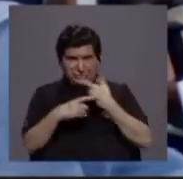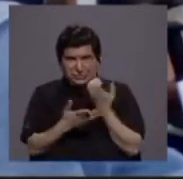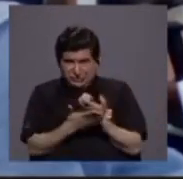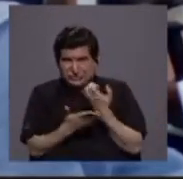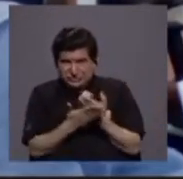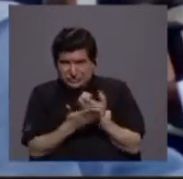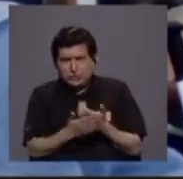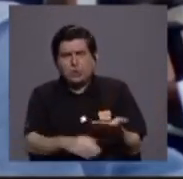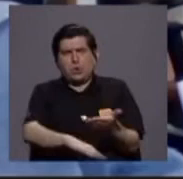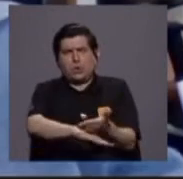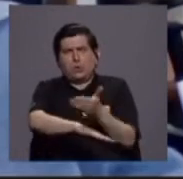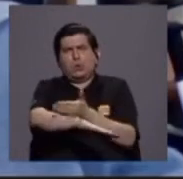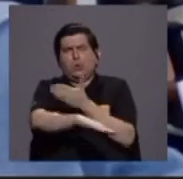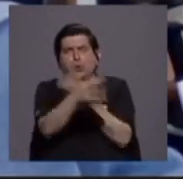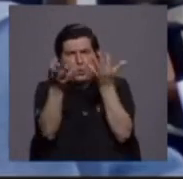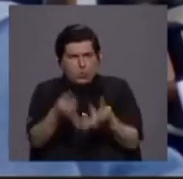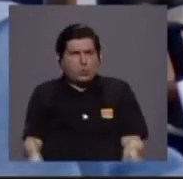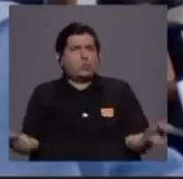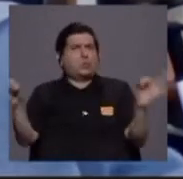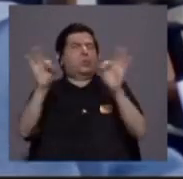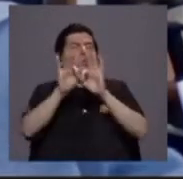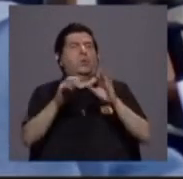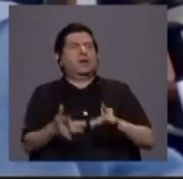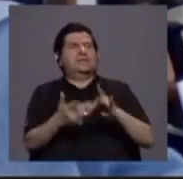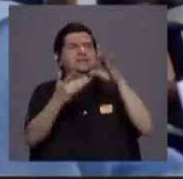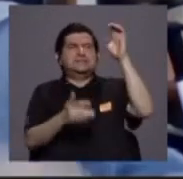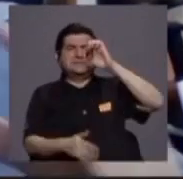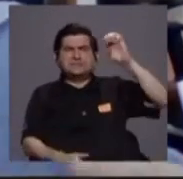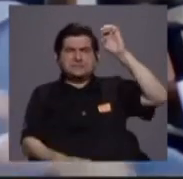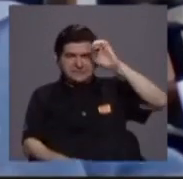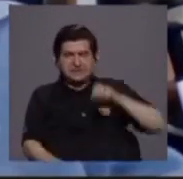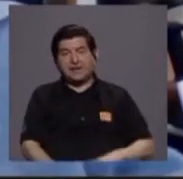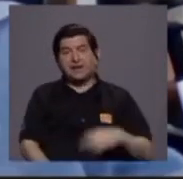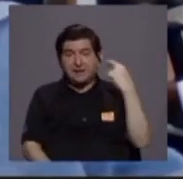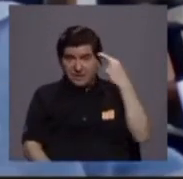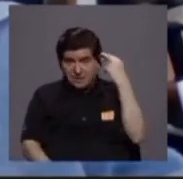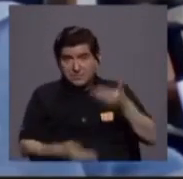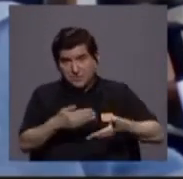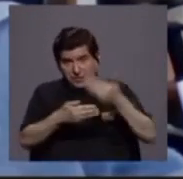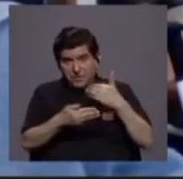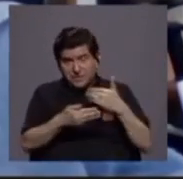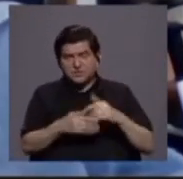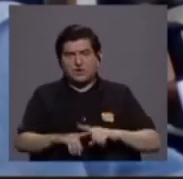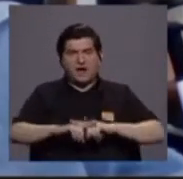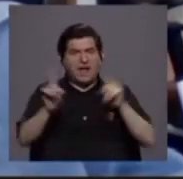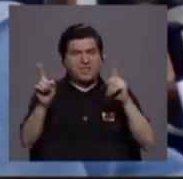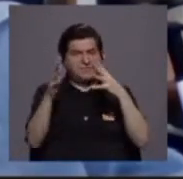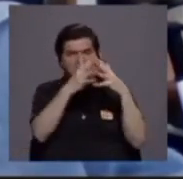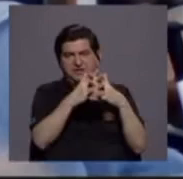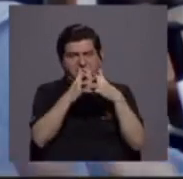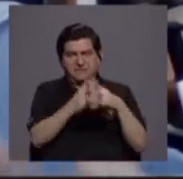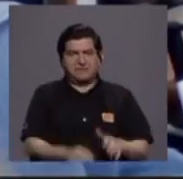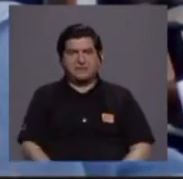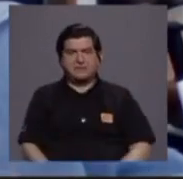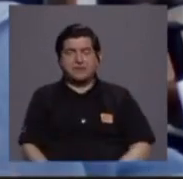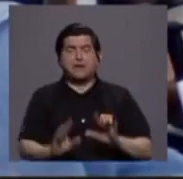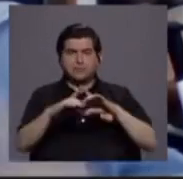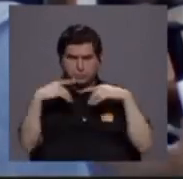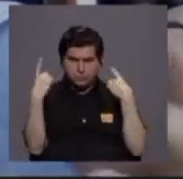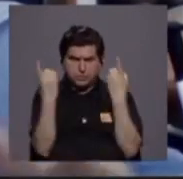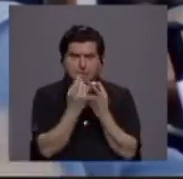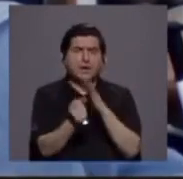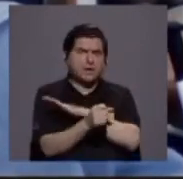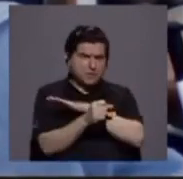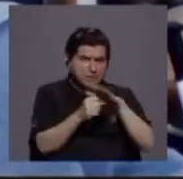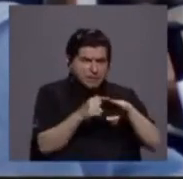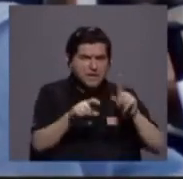economía ha avanzado sustancialmente más en Europa por estas razones que en Estados Unidos, ¿no? Hay departamentos